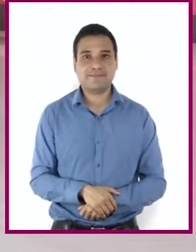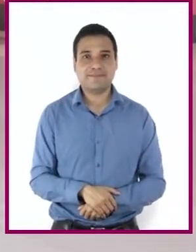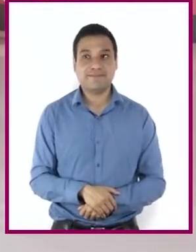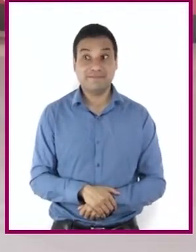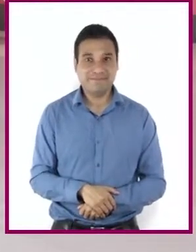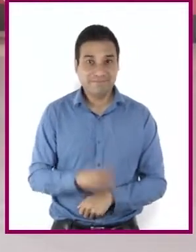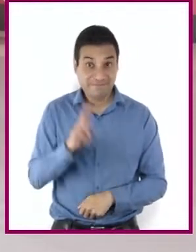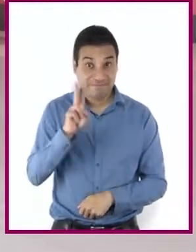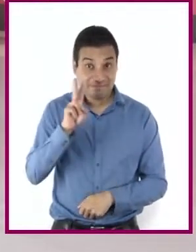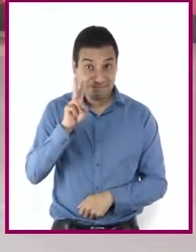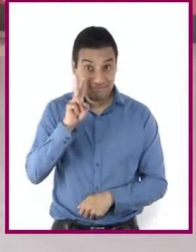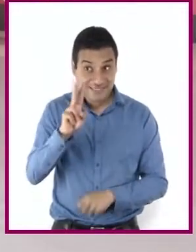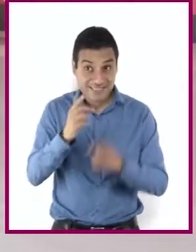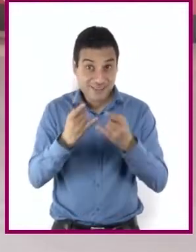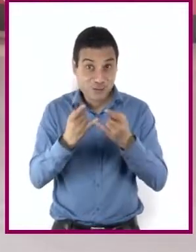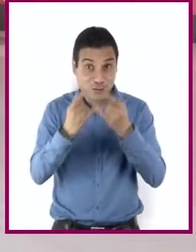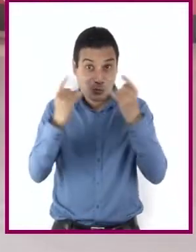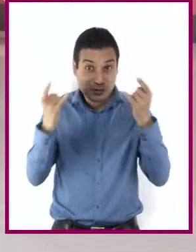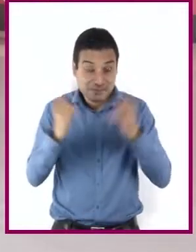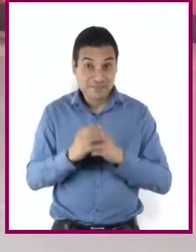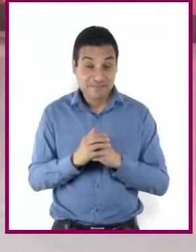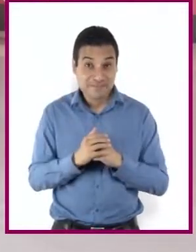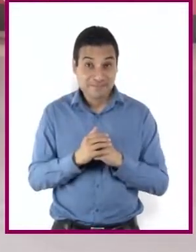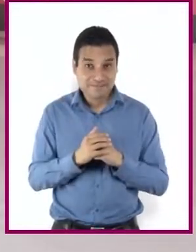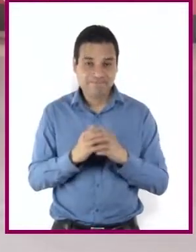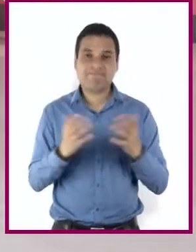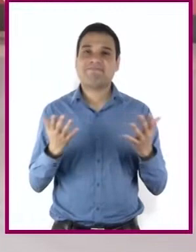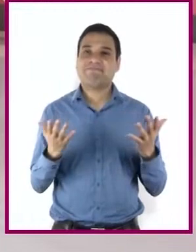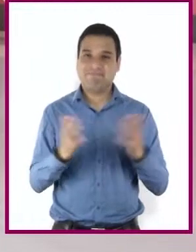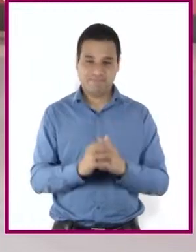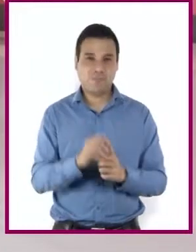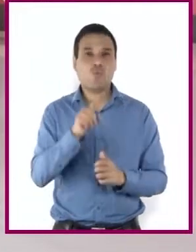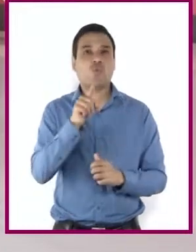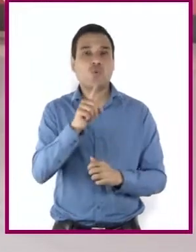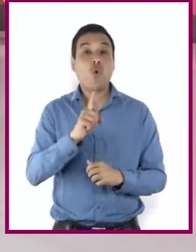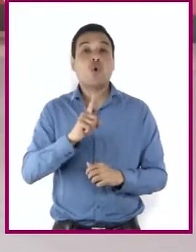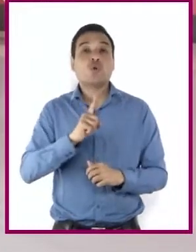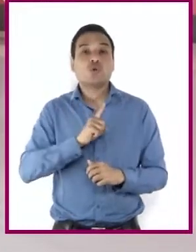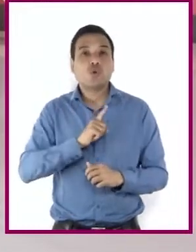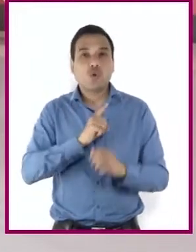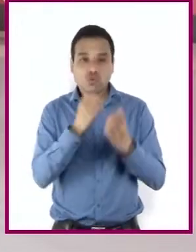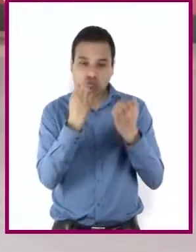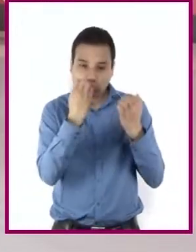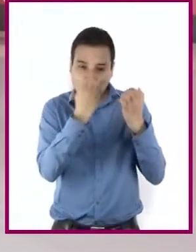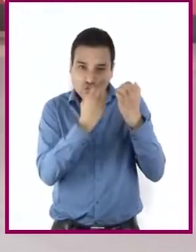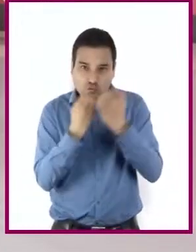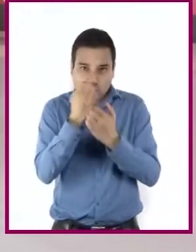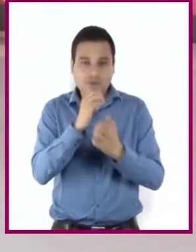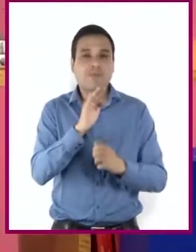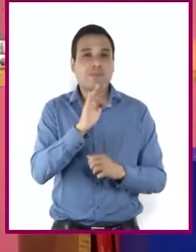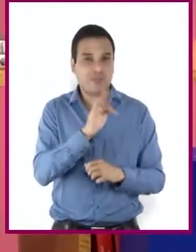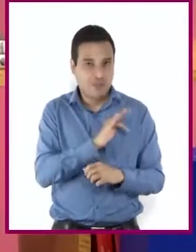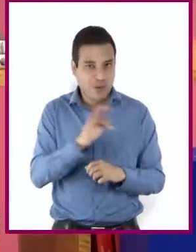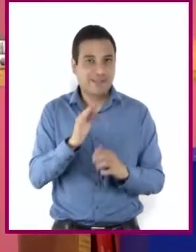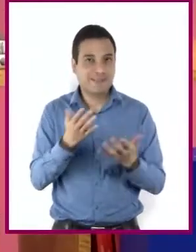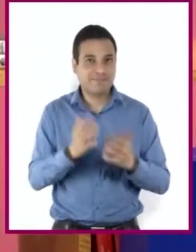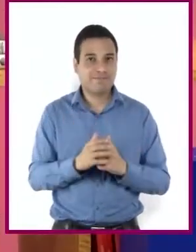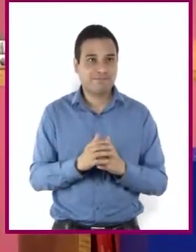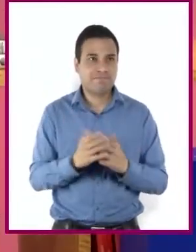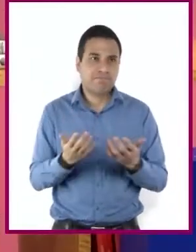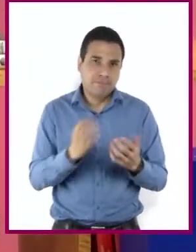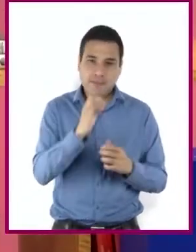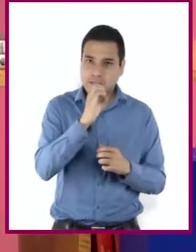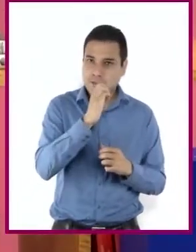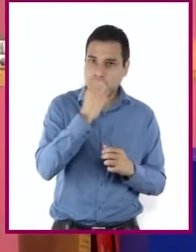Como lo vimos en las experiencias que acabamos de mencionar, la autoevaluación no solo nos sirve para el ámbito educativo, sino que